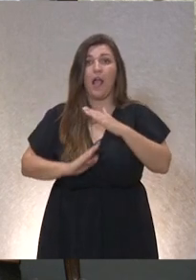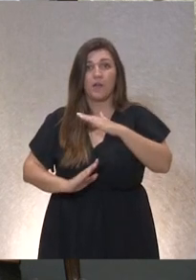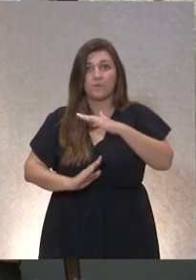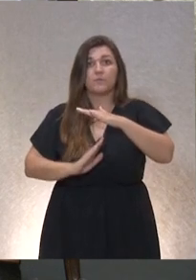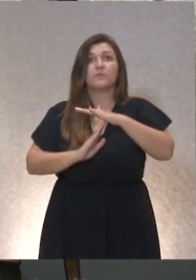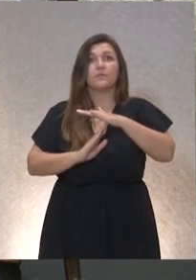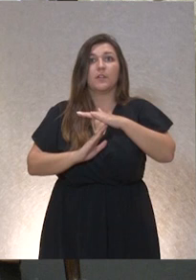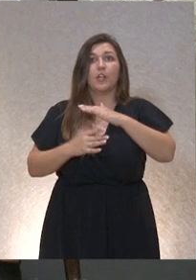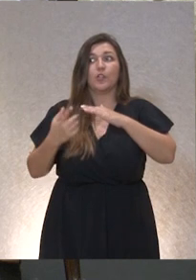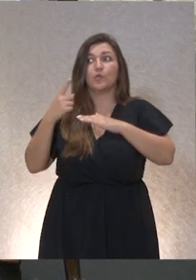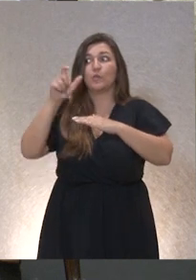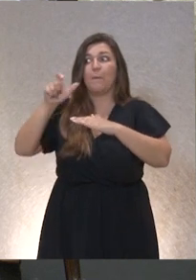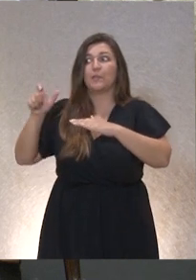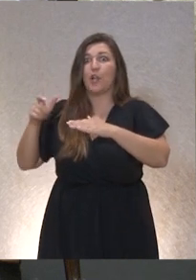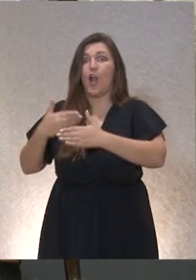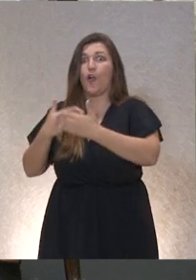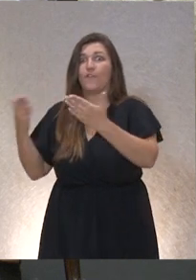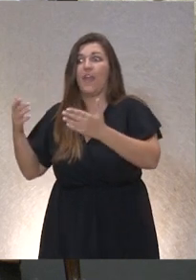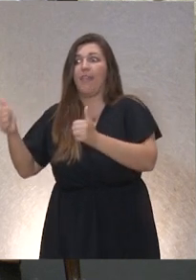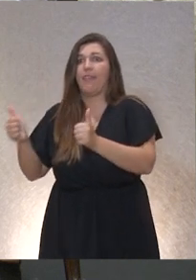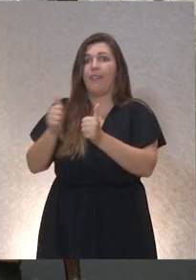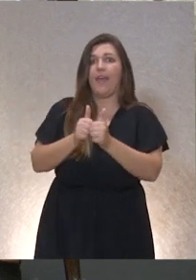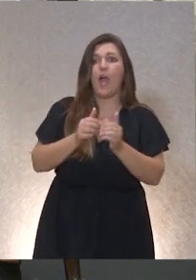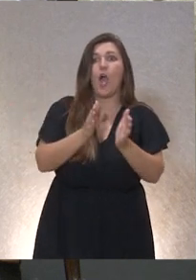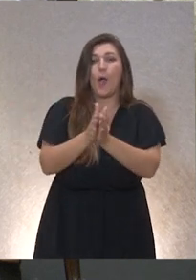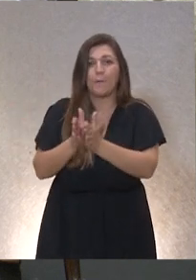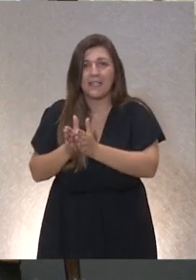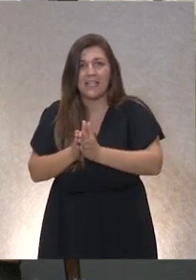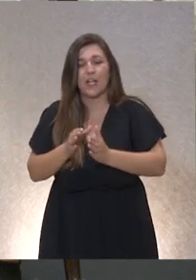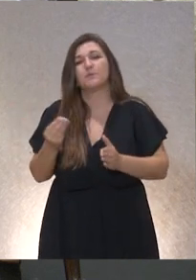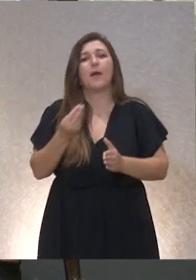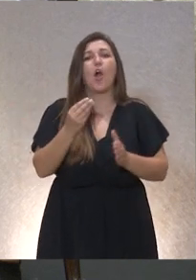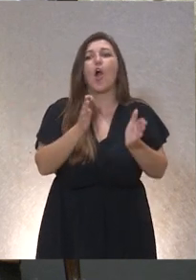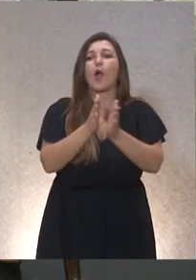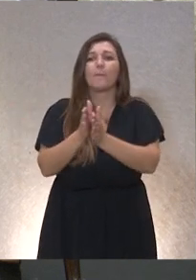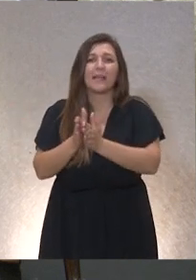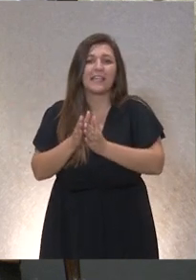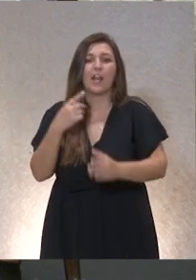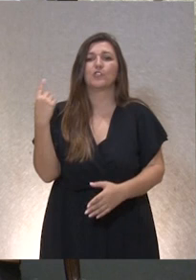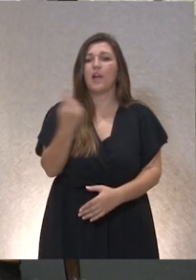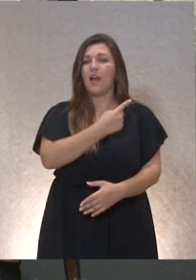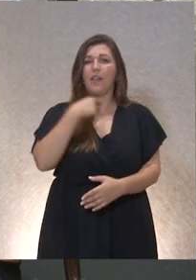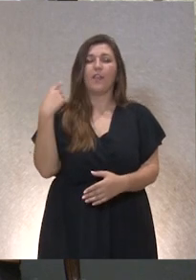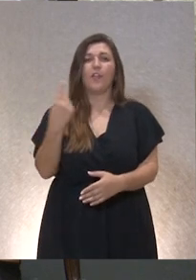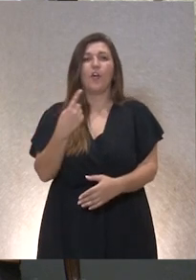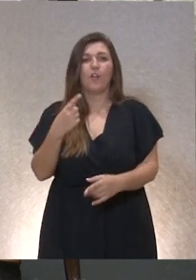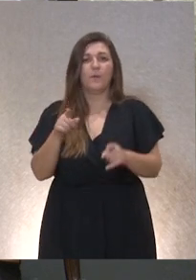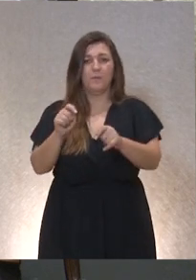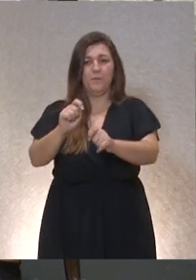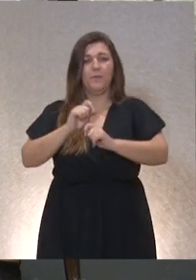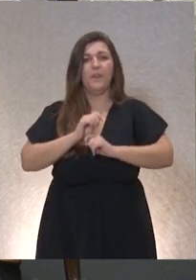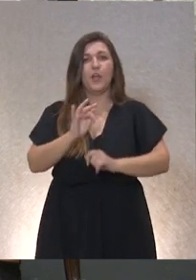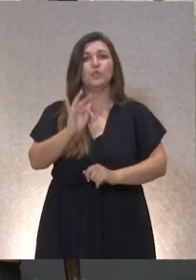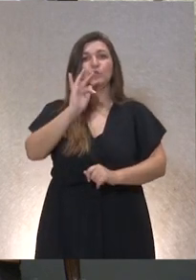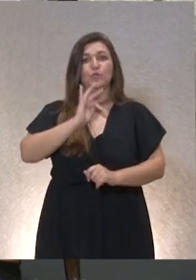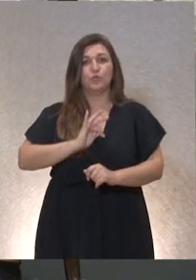personas de confianza tanto compañeros que que se rodee de compañeros es muy importante que se rodee compañeros que sumen a esa